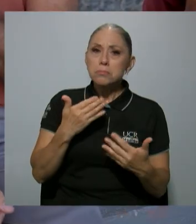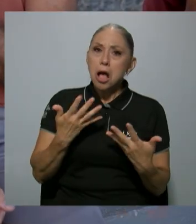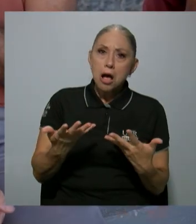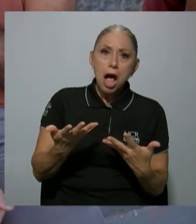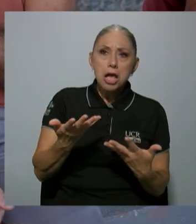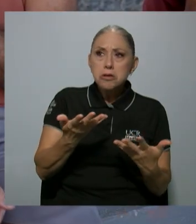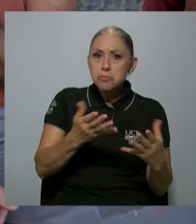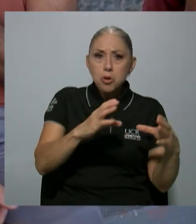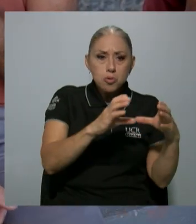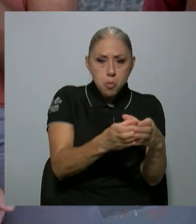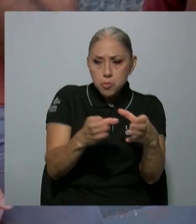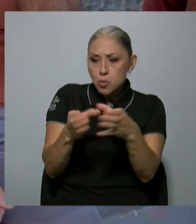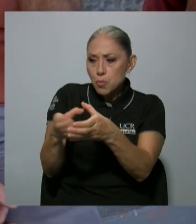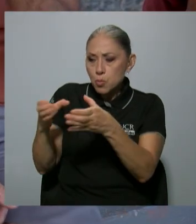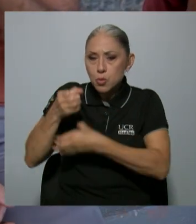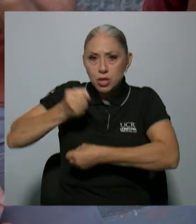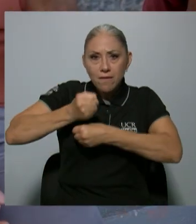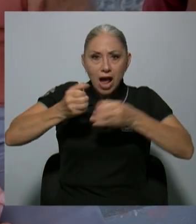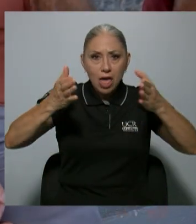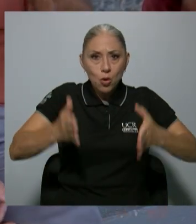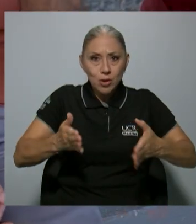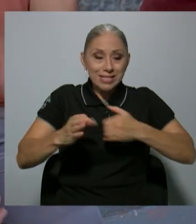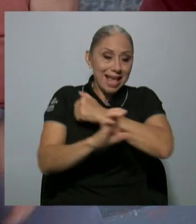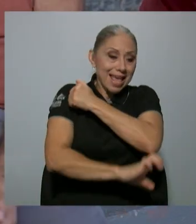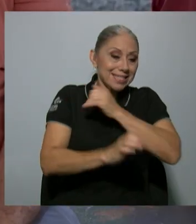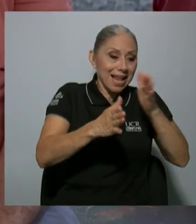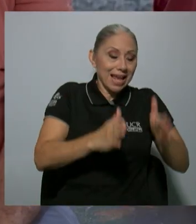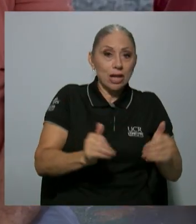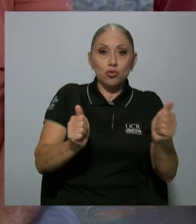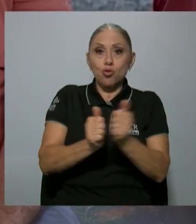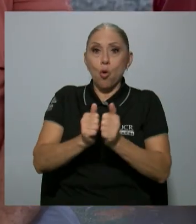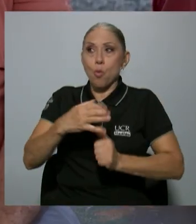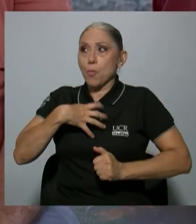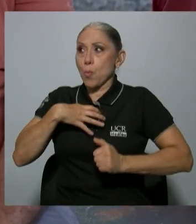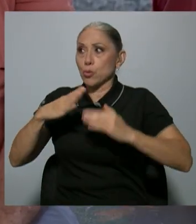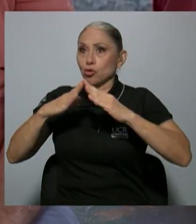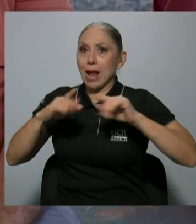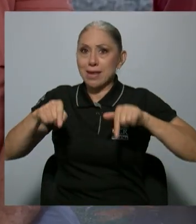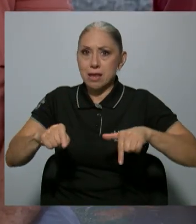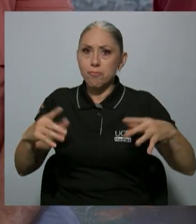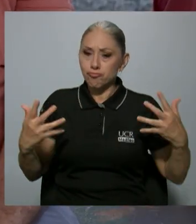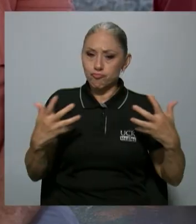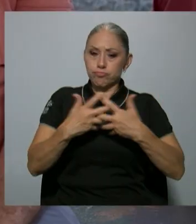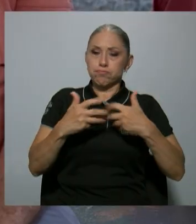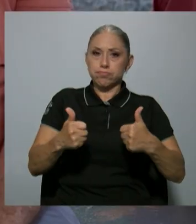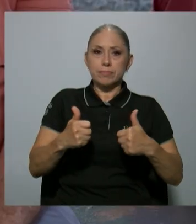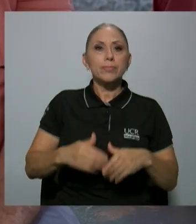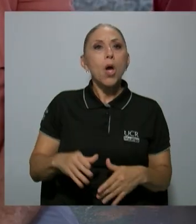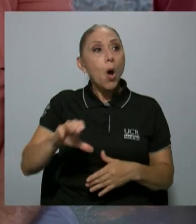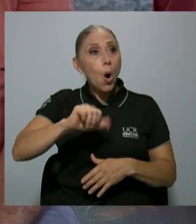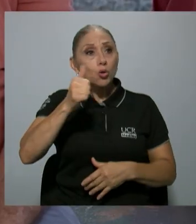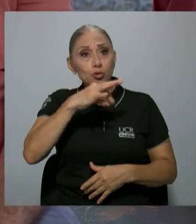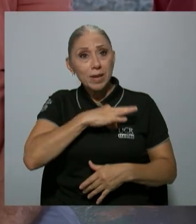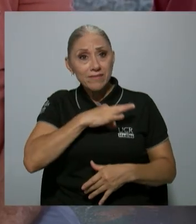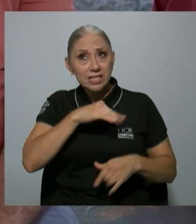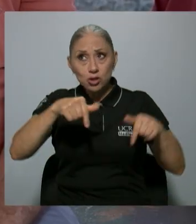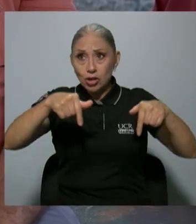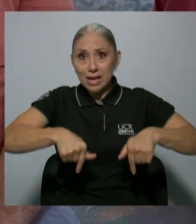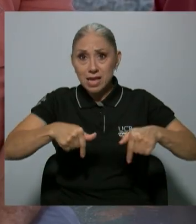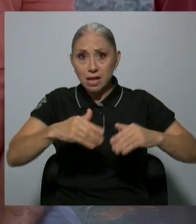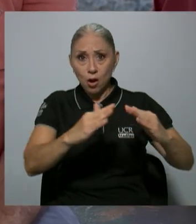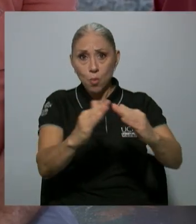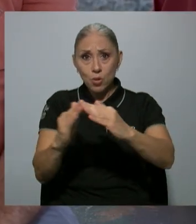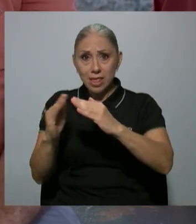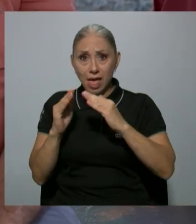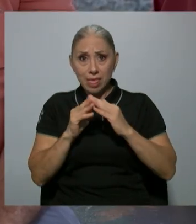estos grupos de trabajadores de extranjeros con los locales. ¿Ha habido otros beneficios que se pueden percibir en la comunidad, en Miramar propiamente?